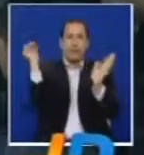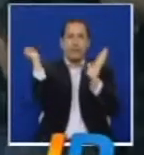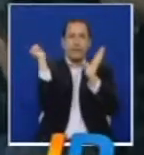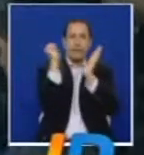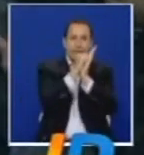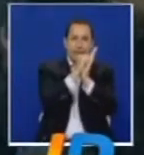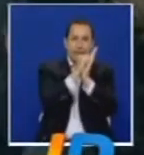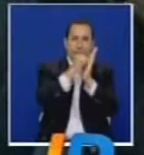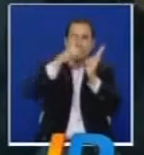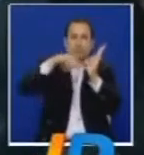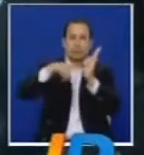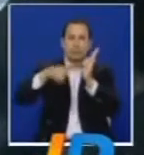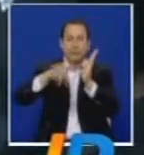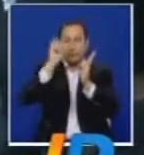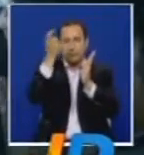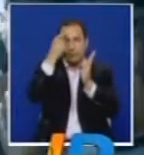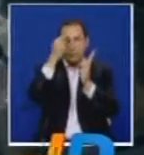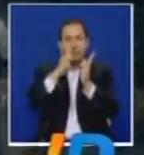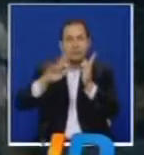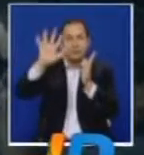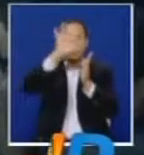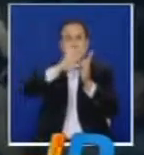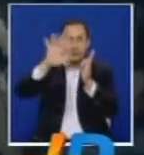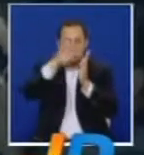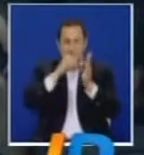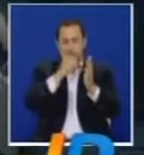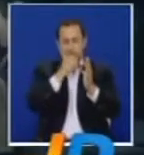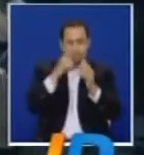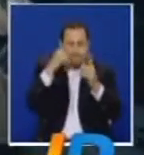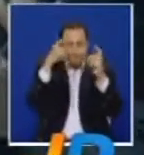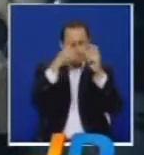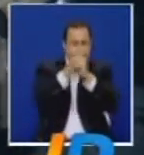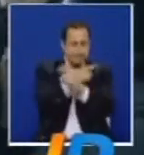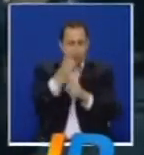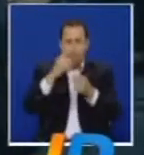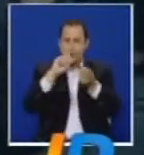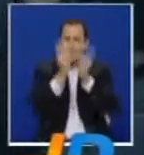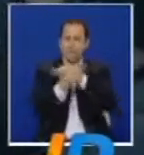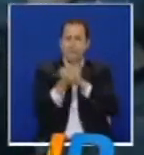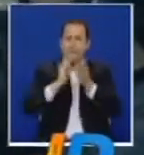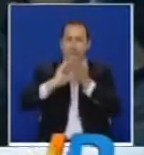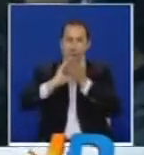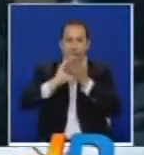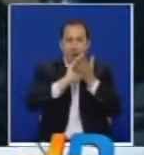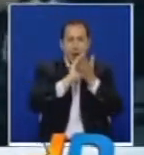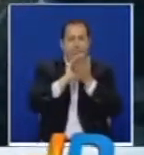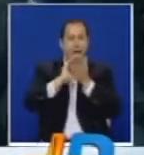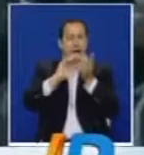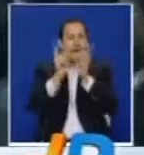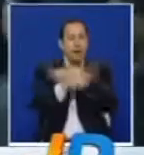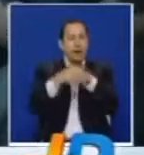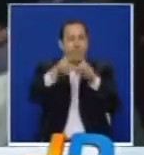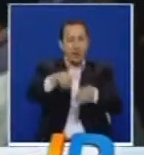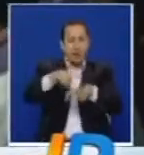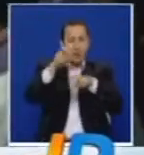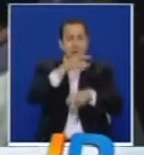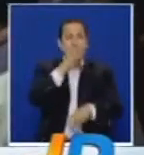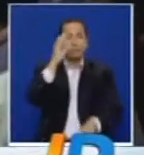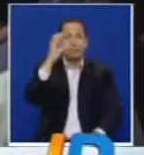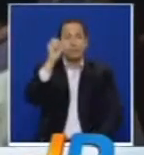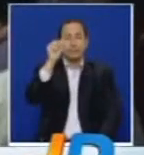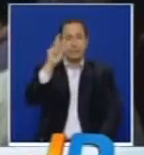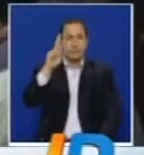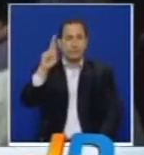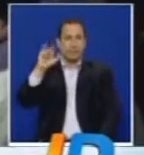el gobierno nacional se comprometió a revisar todos los programas agrarios para estas comunidades. El ministro del Interior, Fernando Carrillo, destacó la voluntad de diálogo